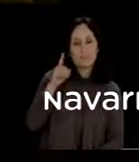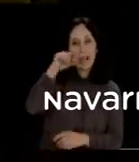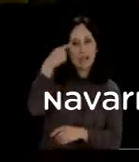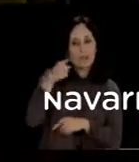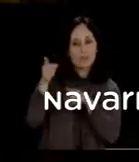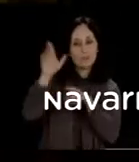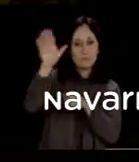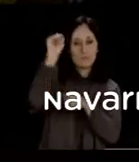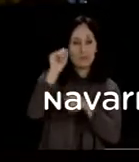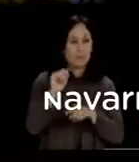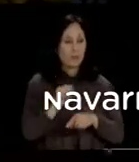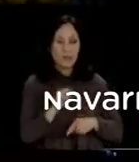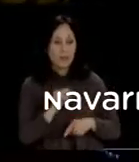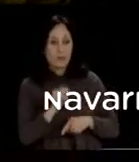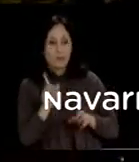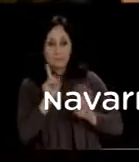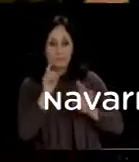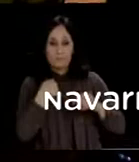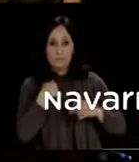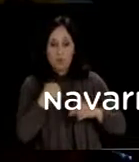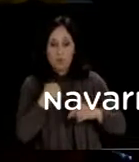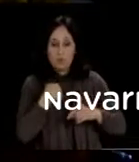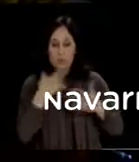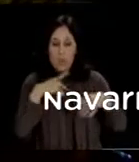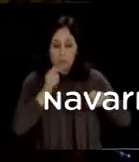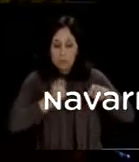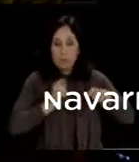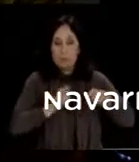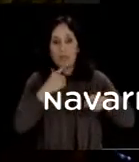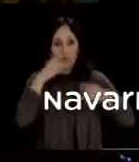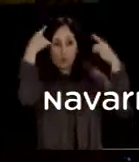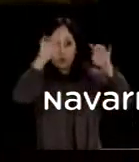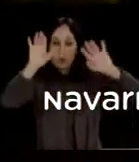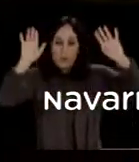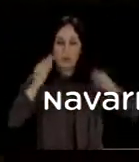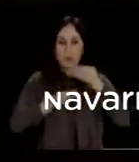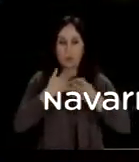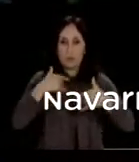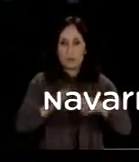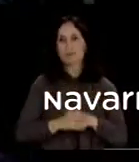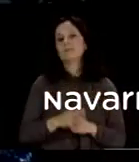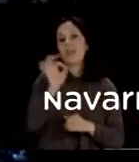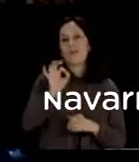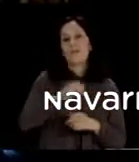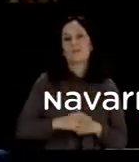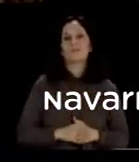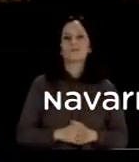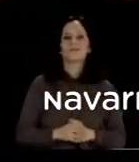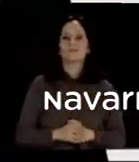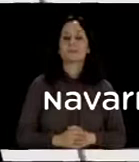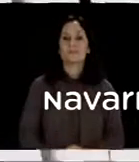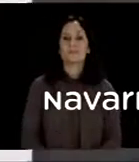te vamos a tener que integrar. Directamente me quedo yo esto y a ver cómo te las arreglas, ¿eh? Sí, venga, Ana, hasta luego, ¿eh? Hasta luego.